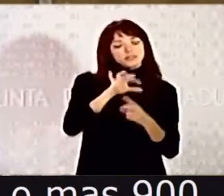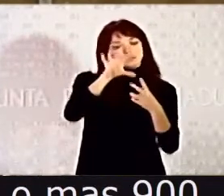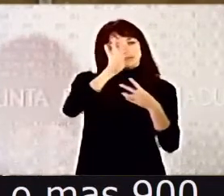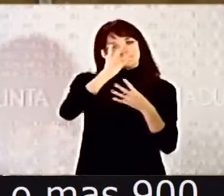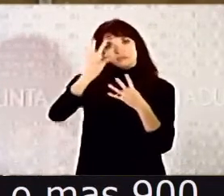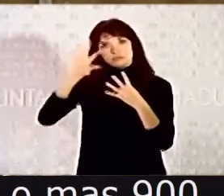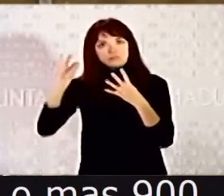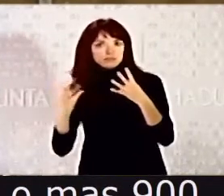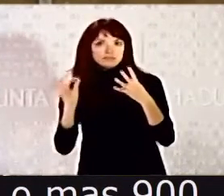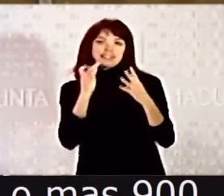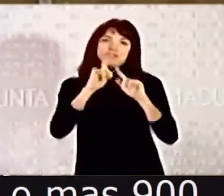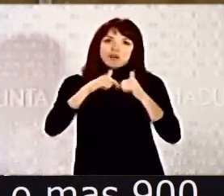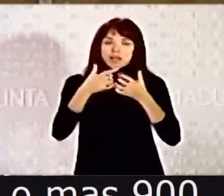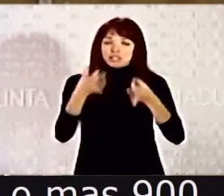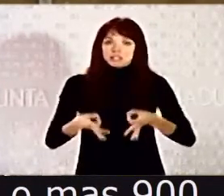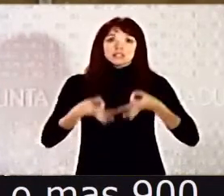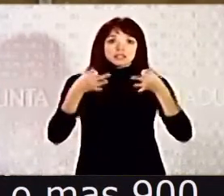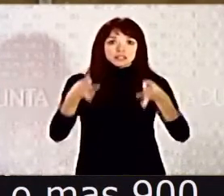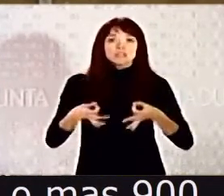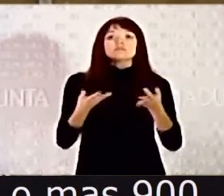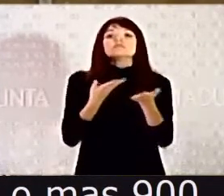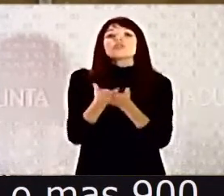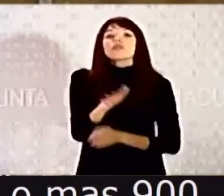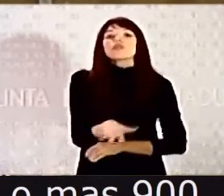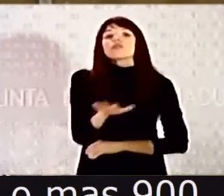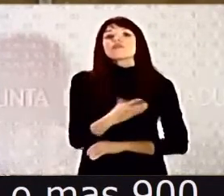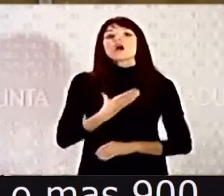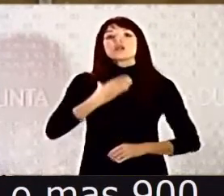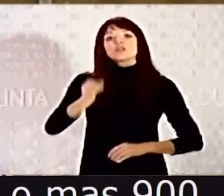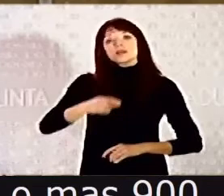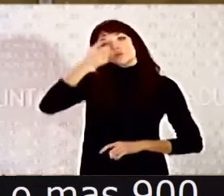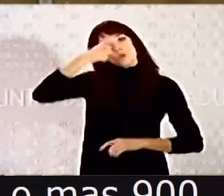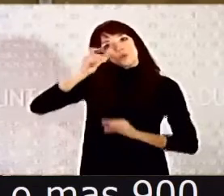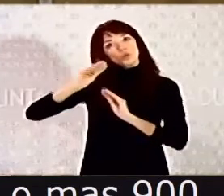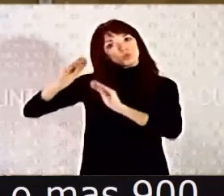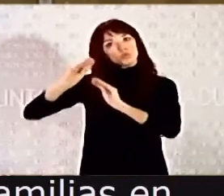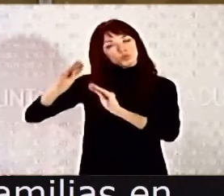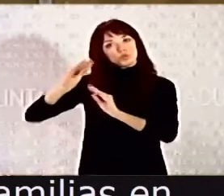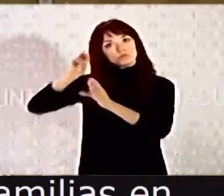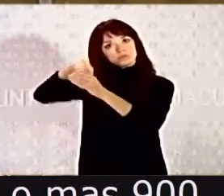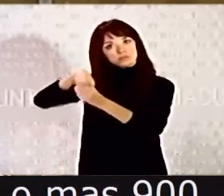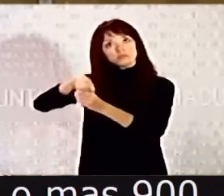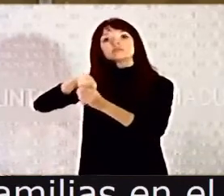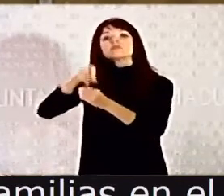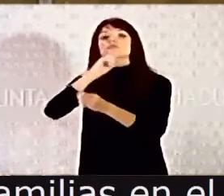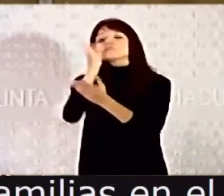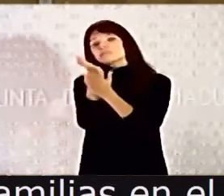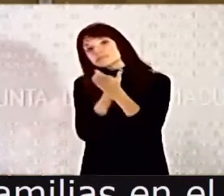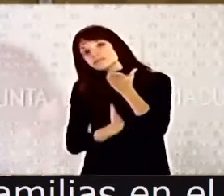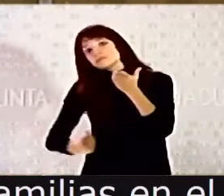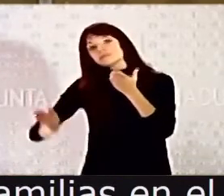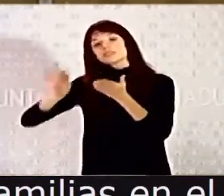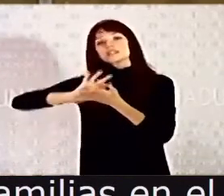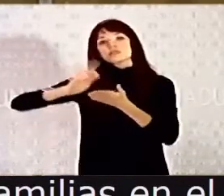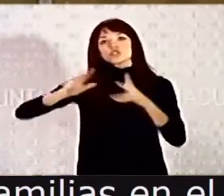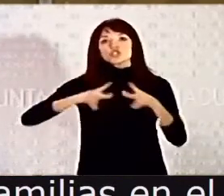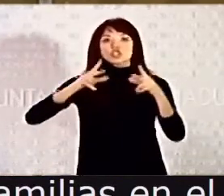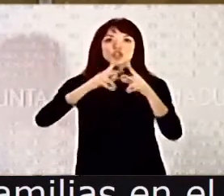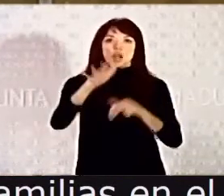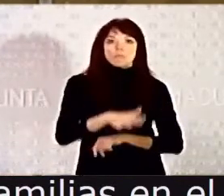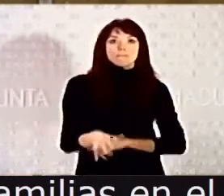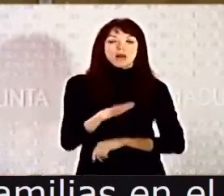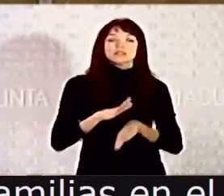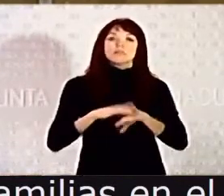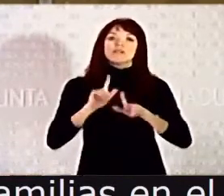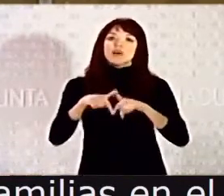solicitar las familias, como siempre, en el ayuntamiento de su localidad, a través de los servicios sociales de base para las